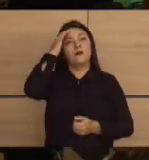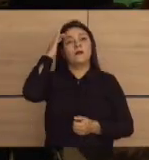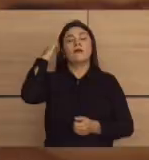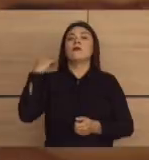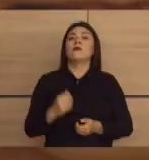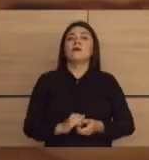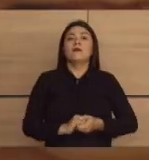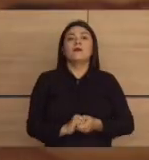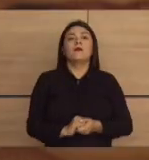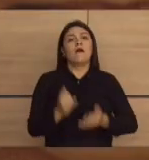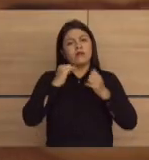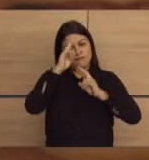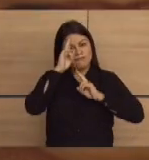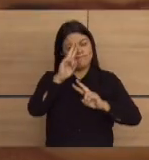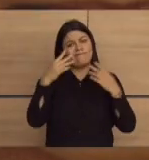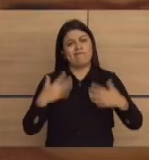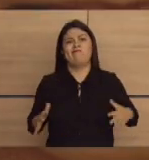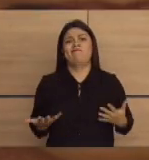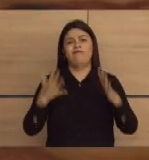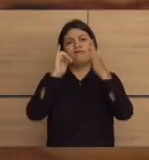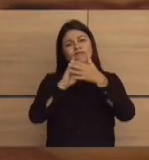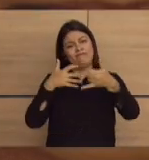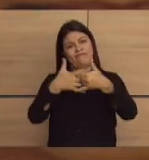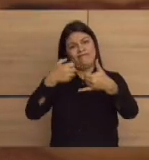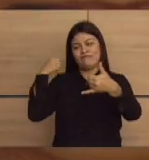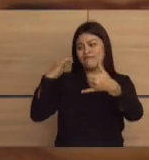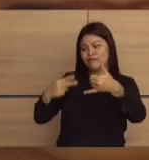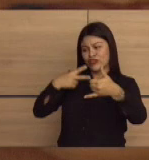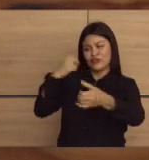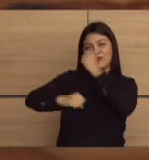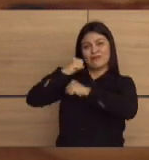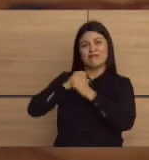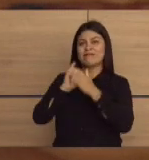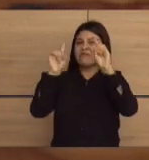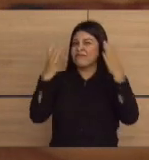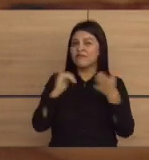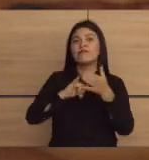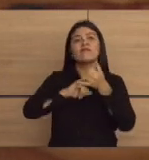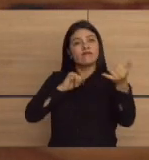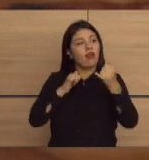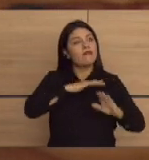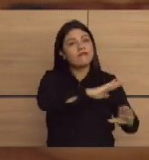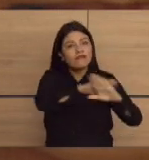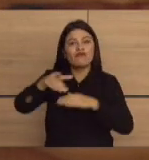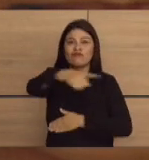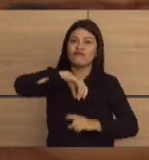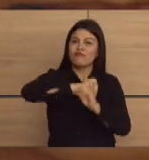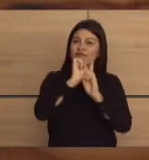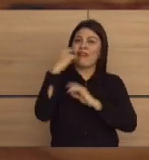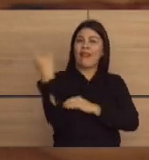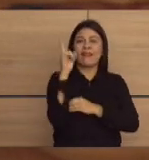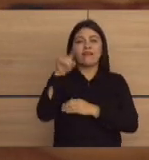La conmemoración del Bicentenario de la Independencia nos invita, como sociedad y como sistema